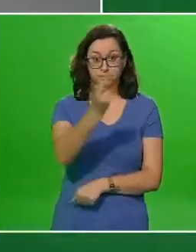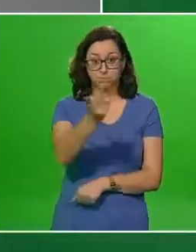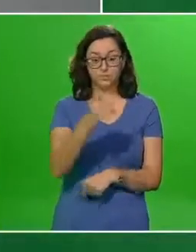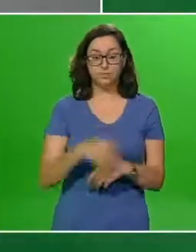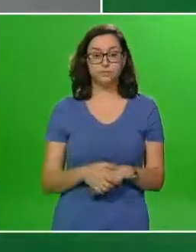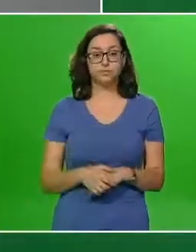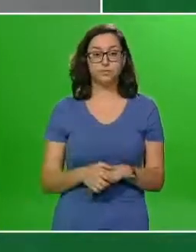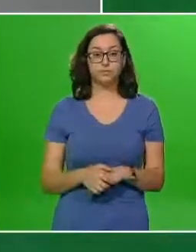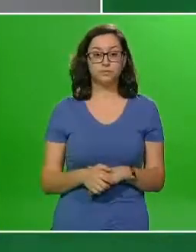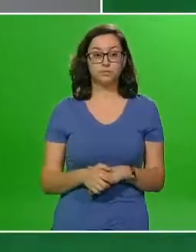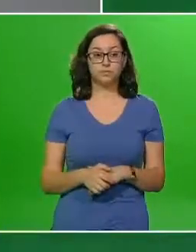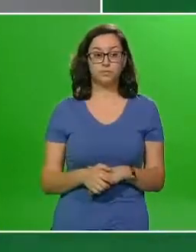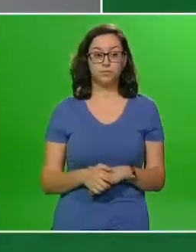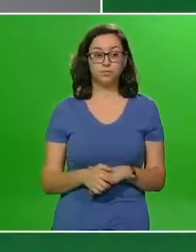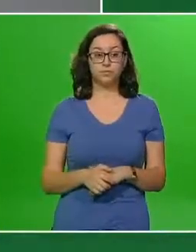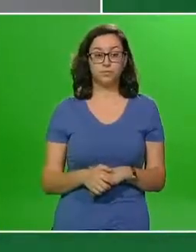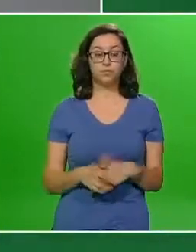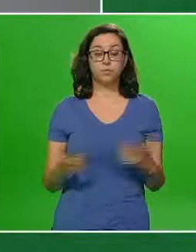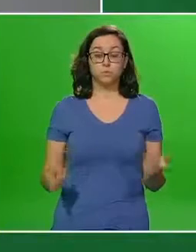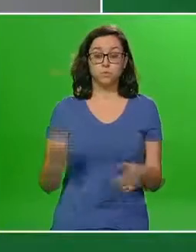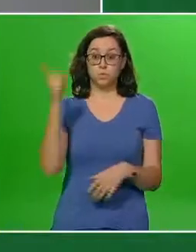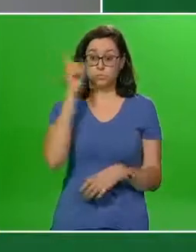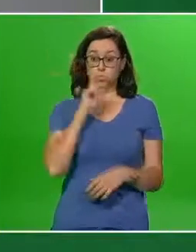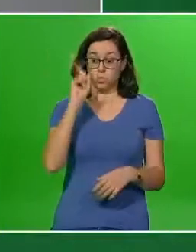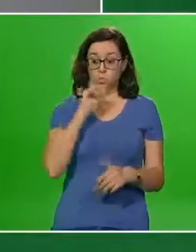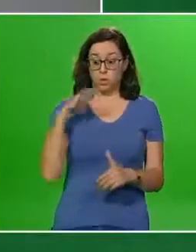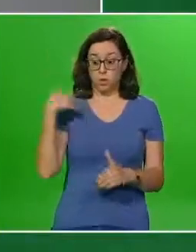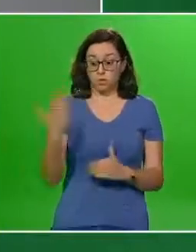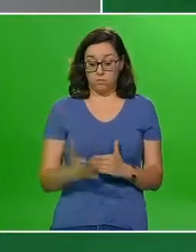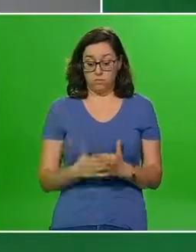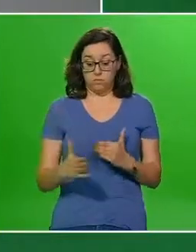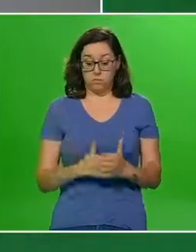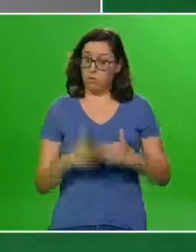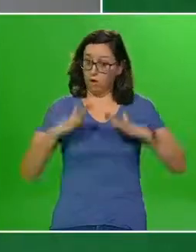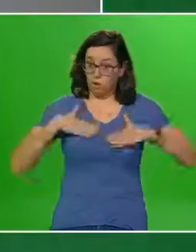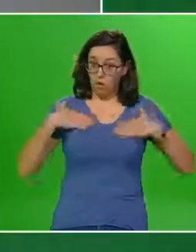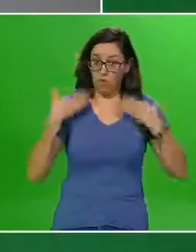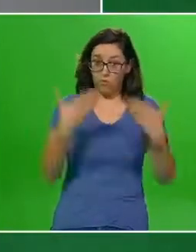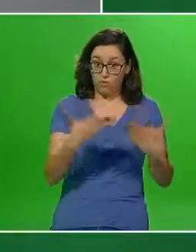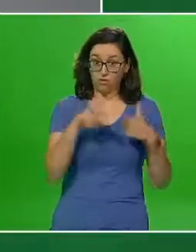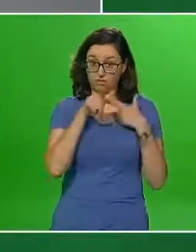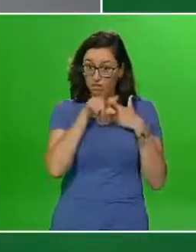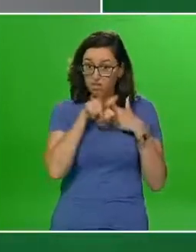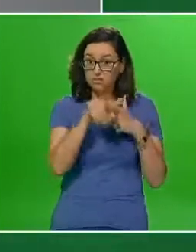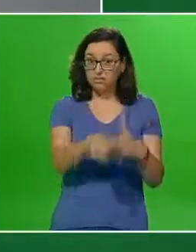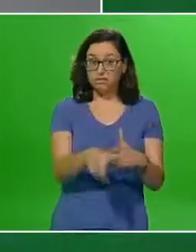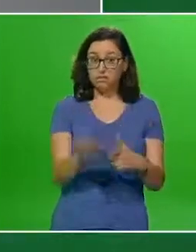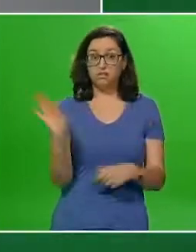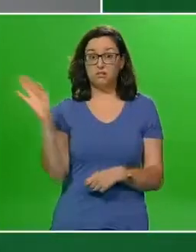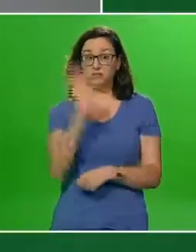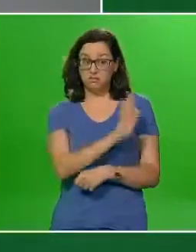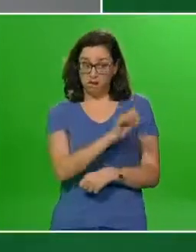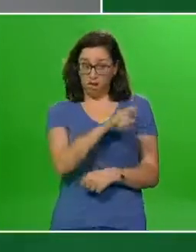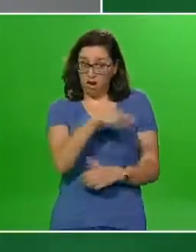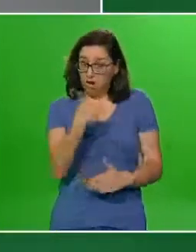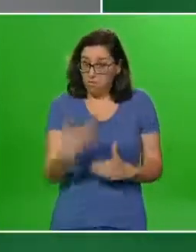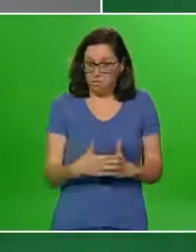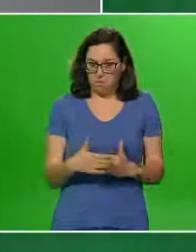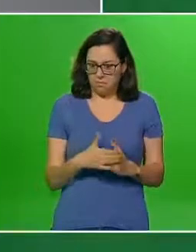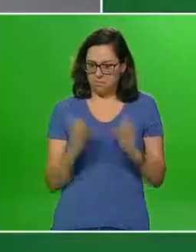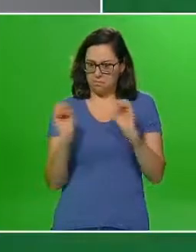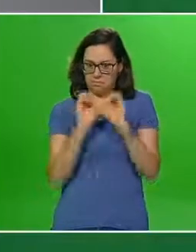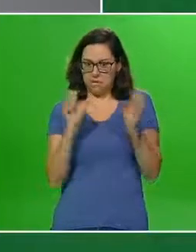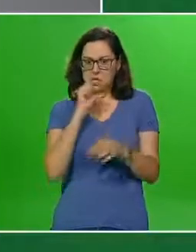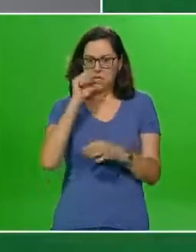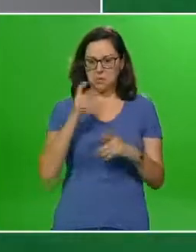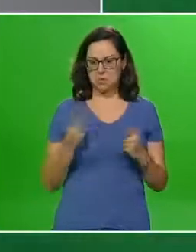mismo sistema de confianza en las mujeres para recibir la vacuna, ¿no? Si una mujer que pueda no estar embarazada se registra en el